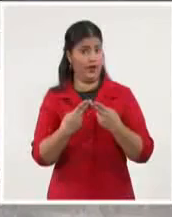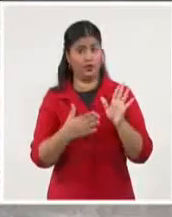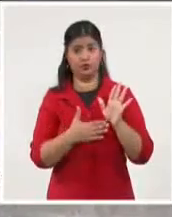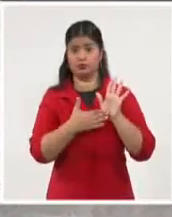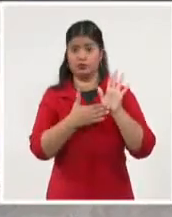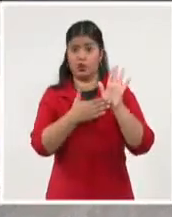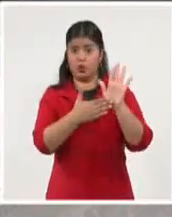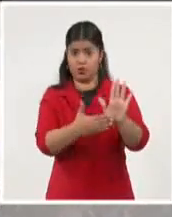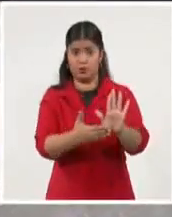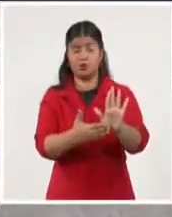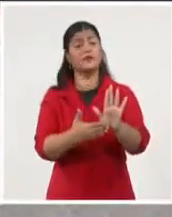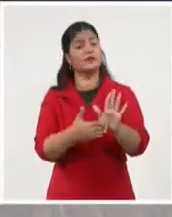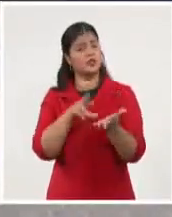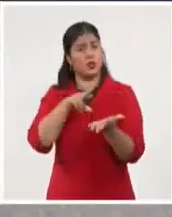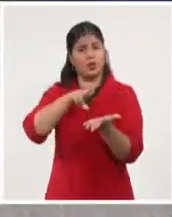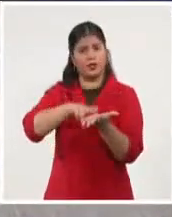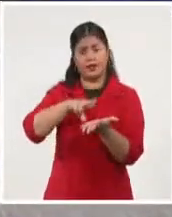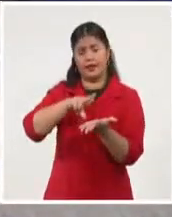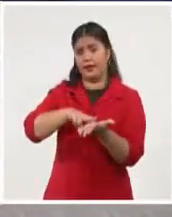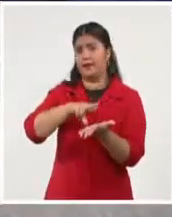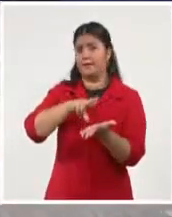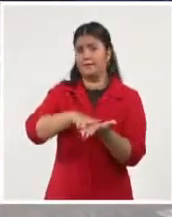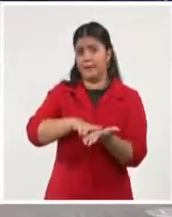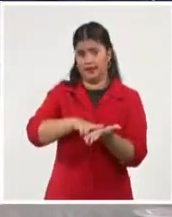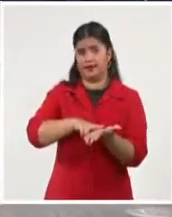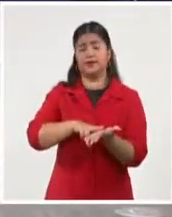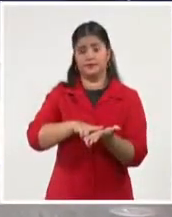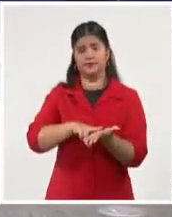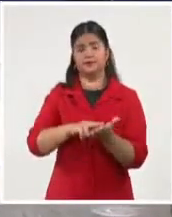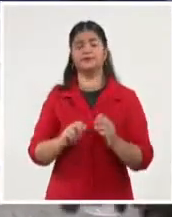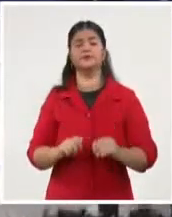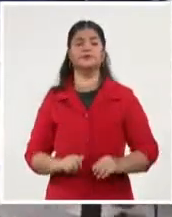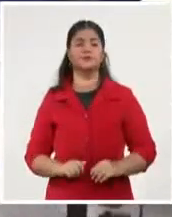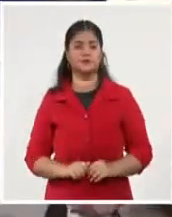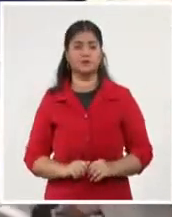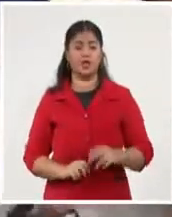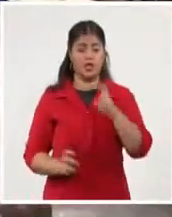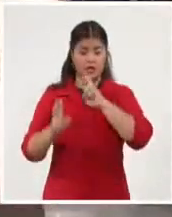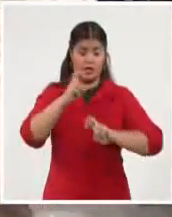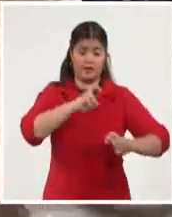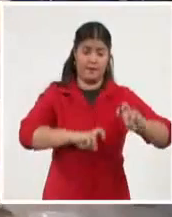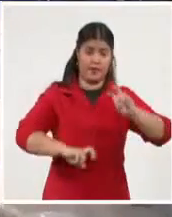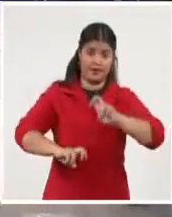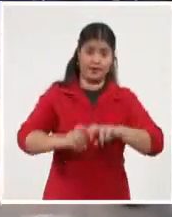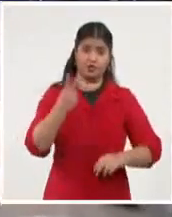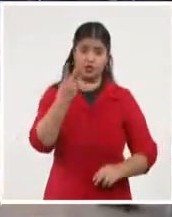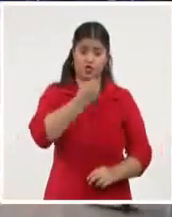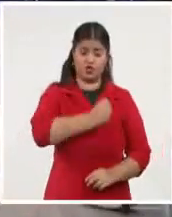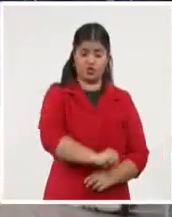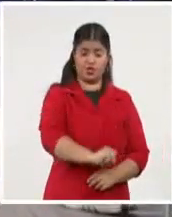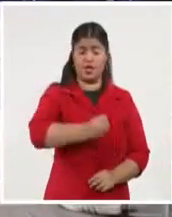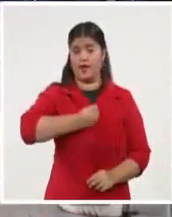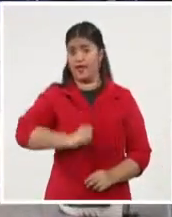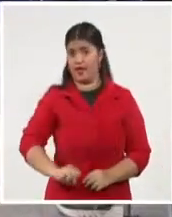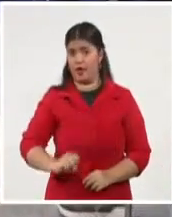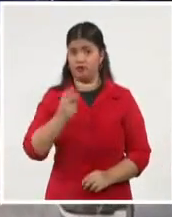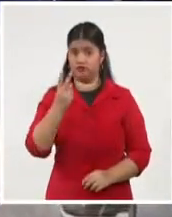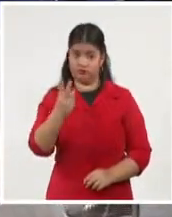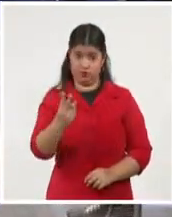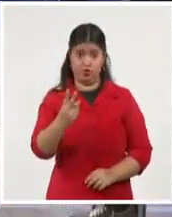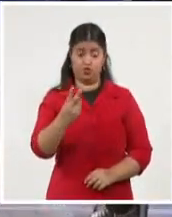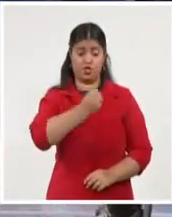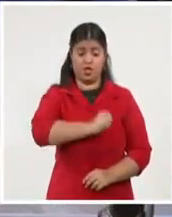martes para exigir la declaración de Donald J. Trump, Donald Trump Jr. e Ivanka Trump,